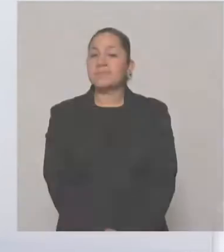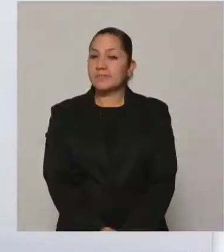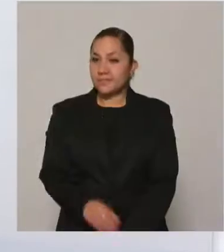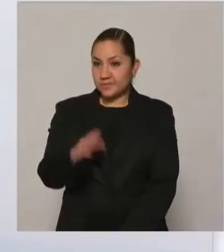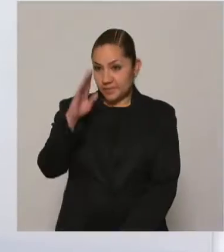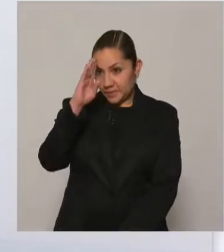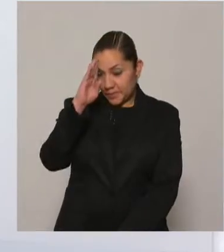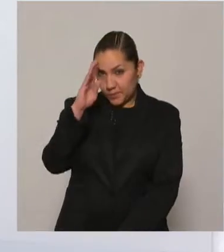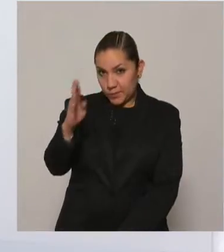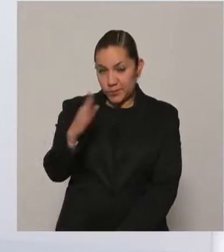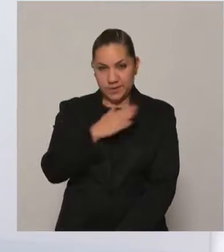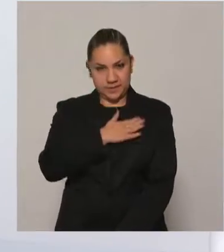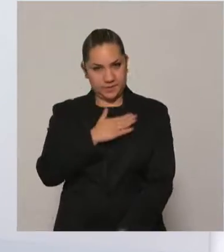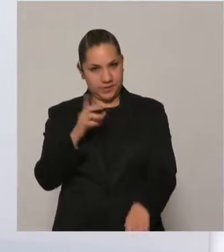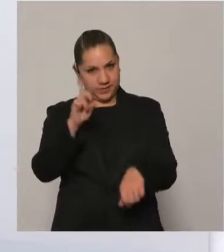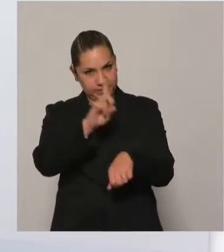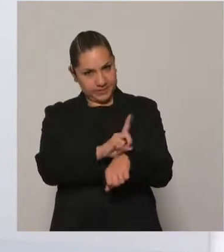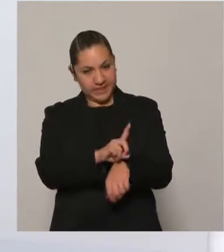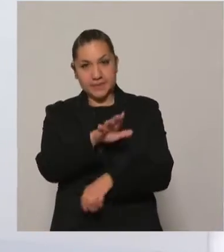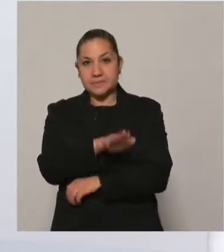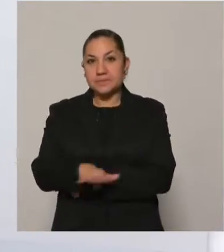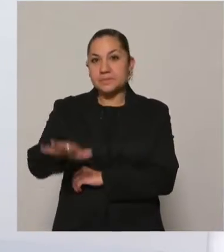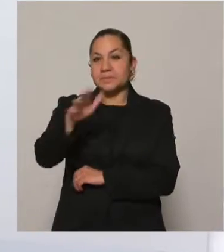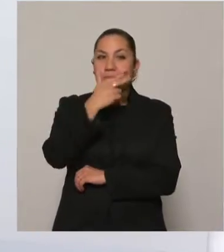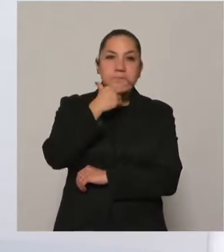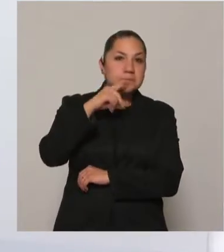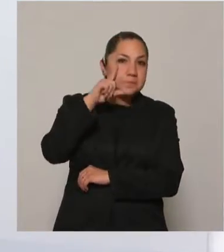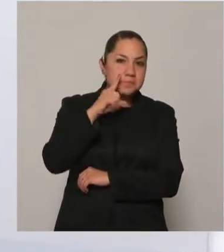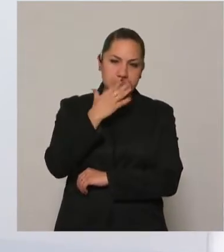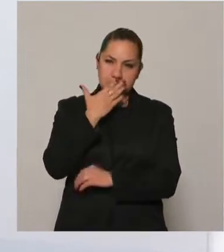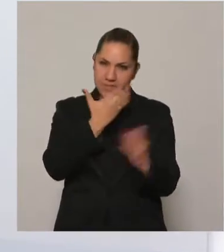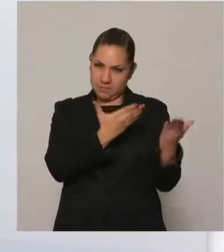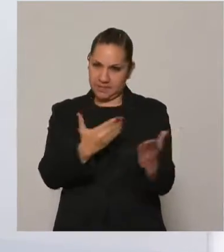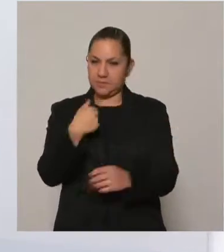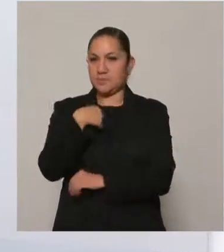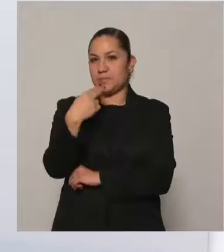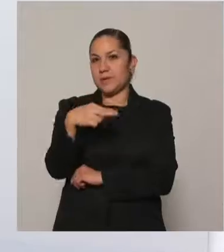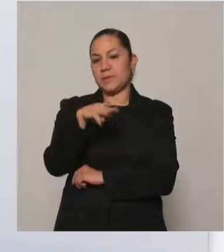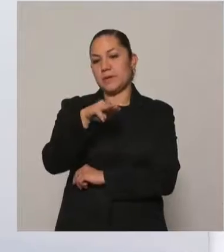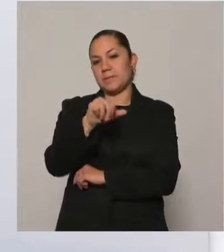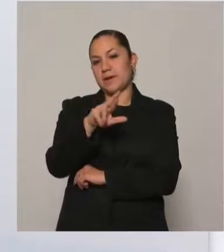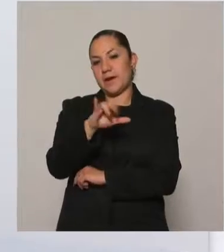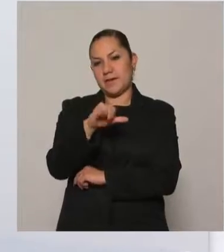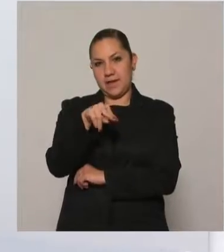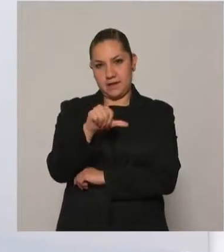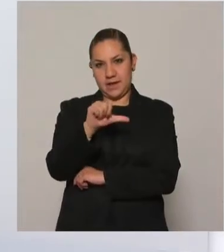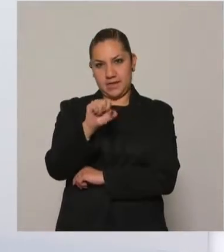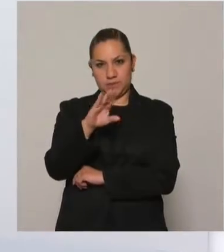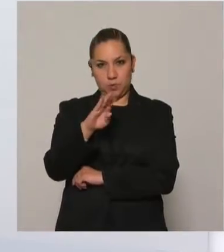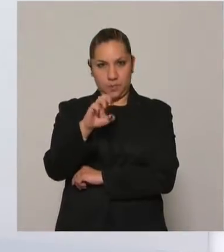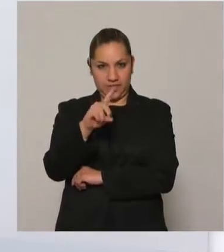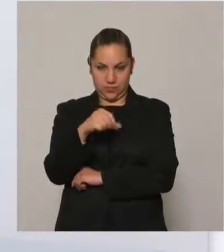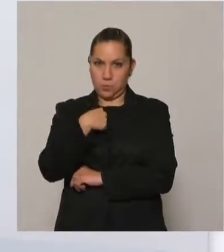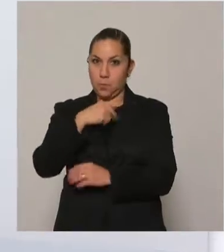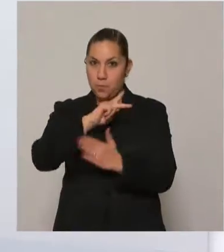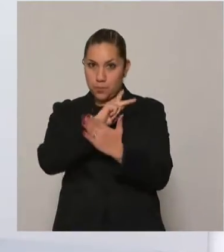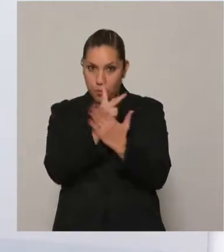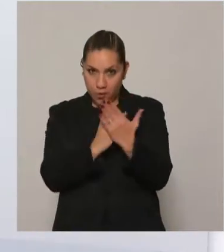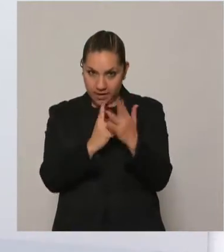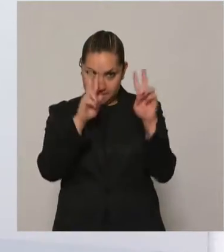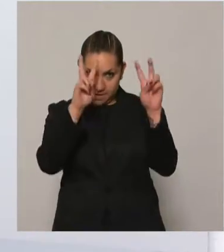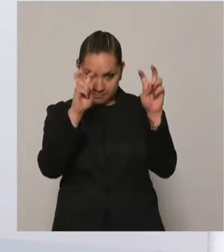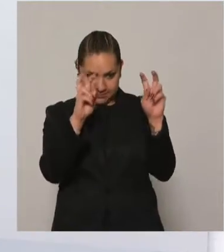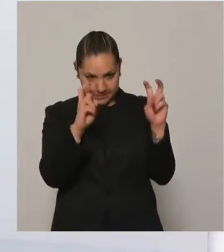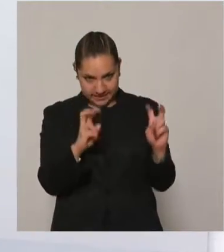¿Qué tal? Muy buenos días, bienvenidas, bienvenidos. Yo soy Mariana Escobedo y esto es Agenda y Contexto. Pues mire usted, ya estamos a